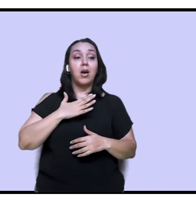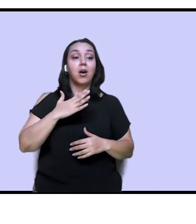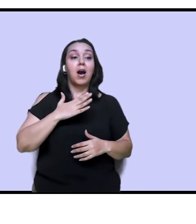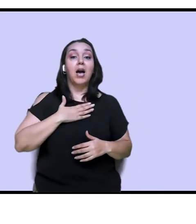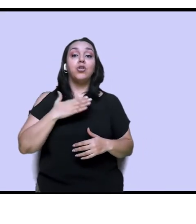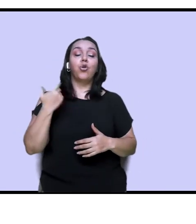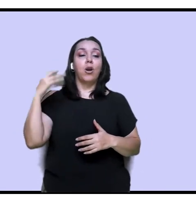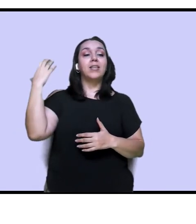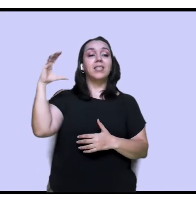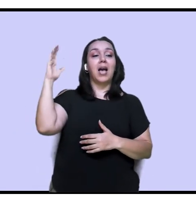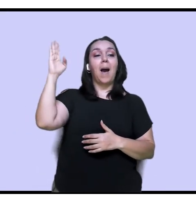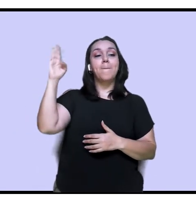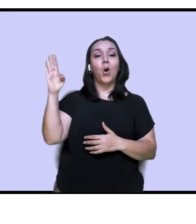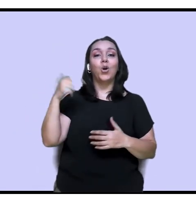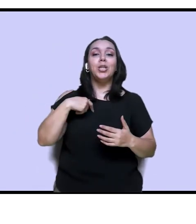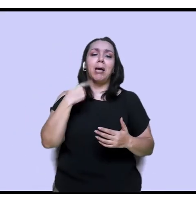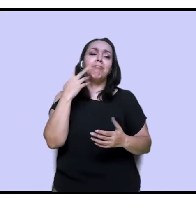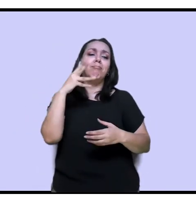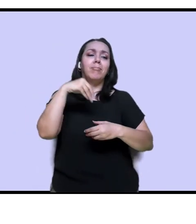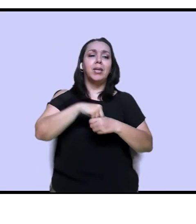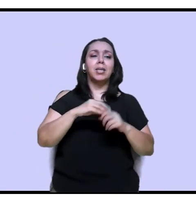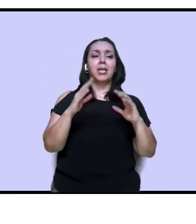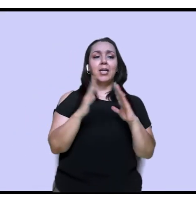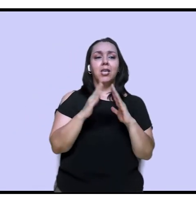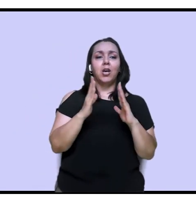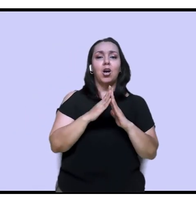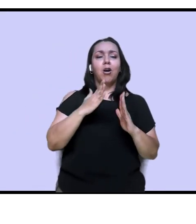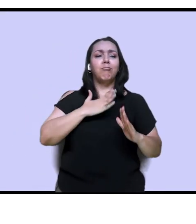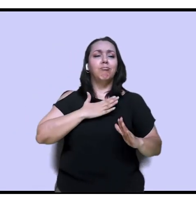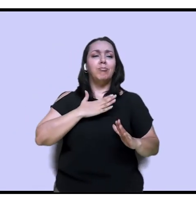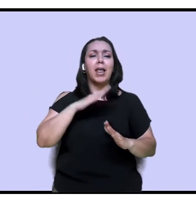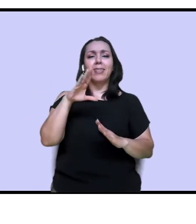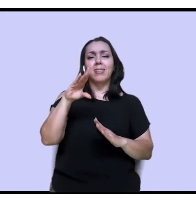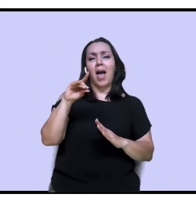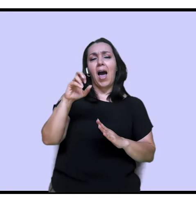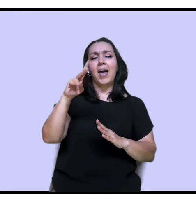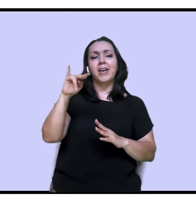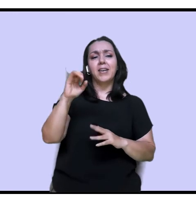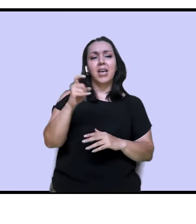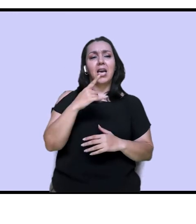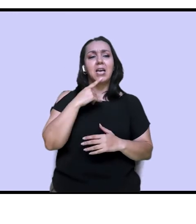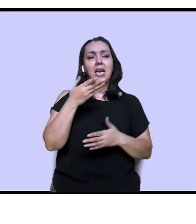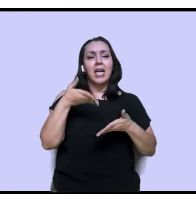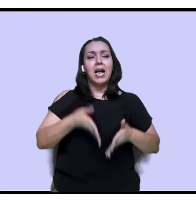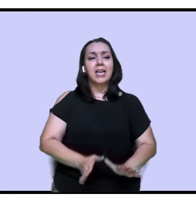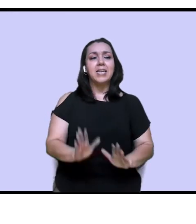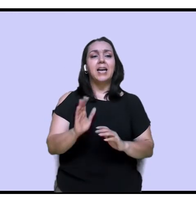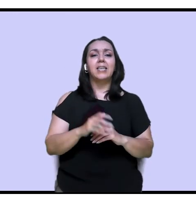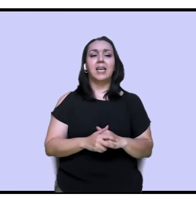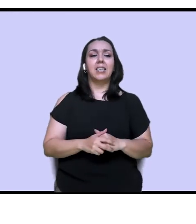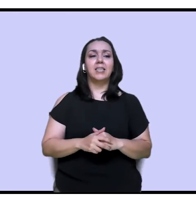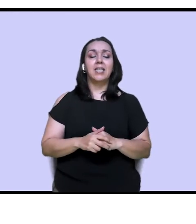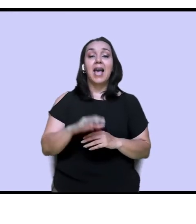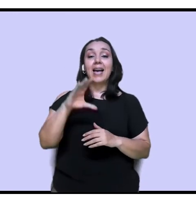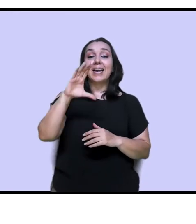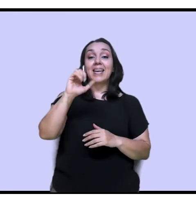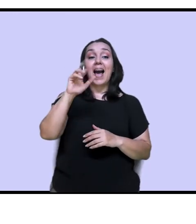Nací en Yopalcazonal. Nací en Bogotá y vivo en Bogotá. Yo me llamo Iván Daniel Pérez Mirabal. Nací